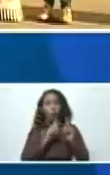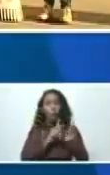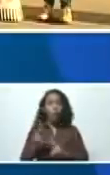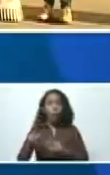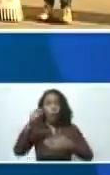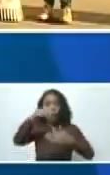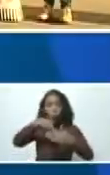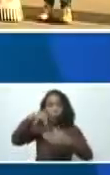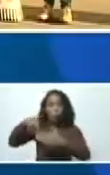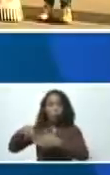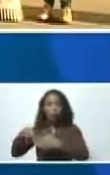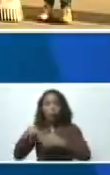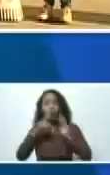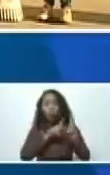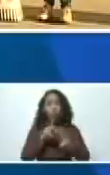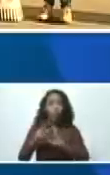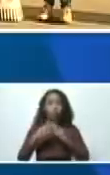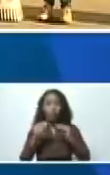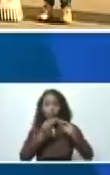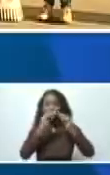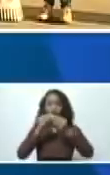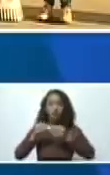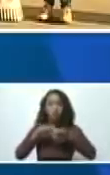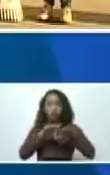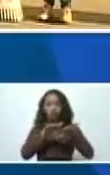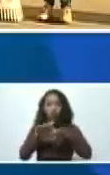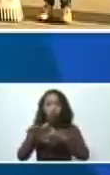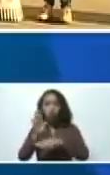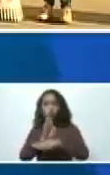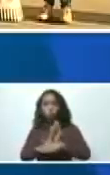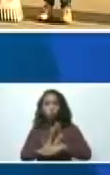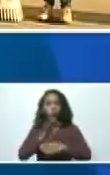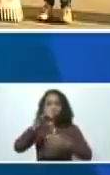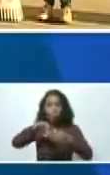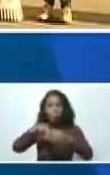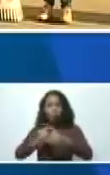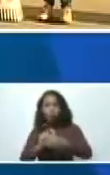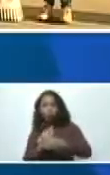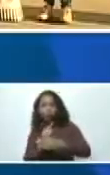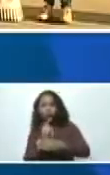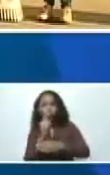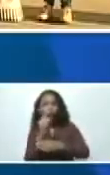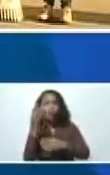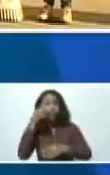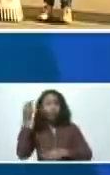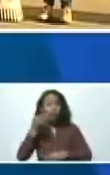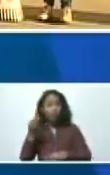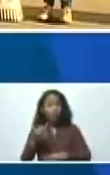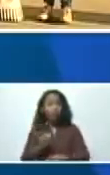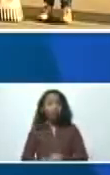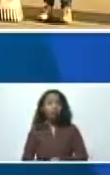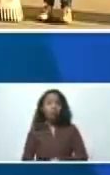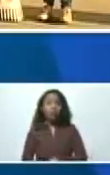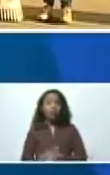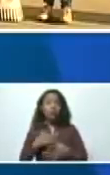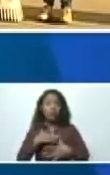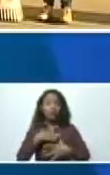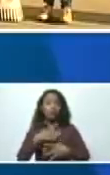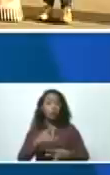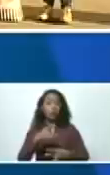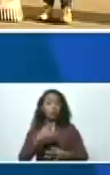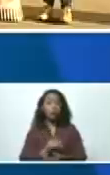una organización para todo el mantenimiento de la siembra. Verdaderamente muy